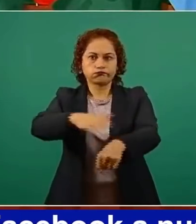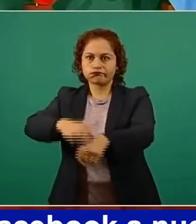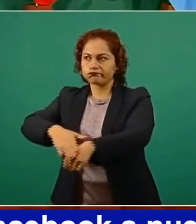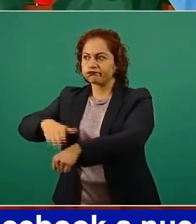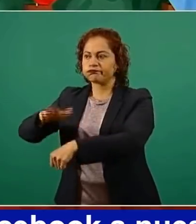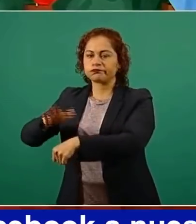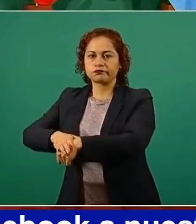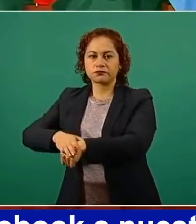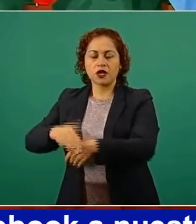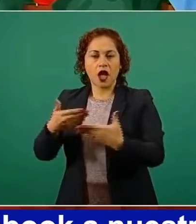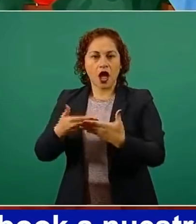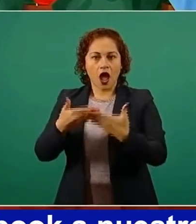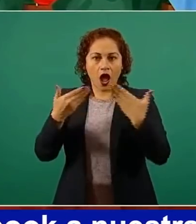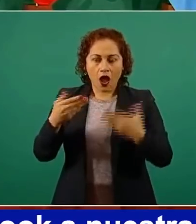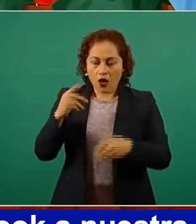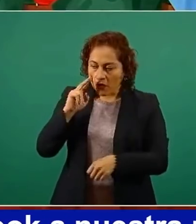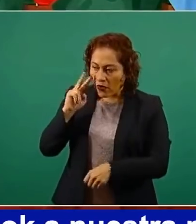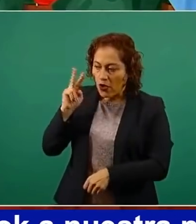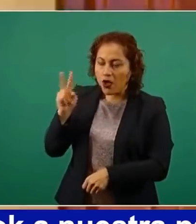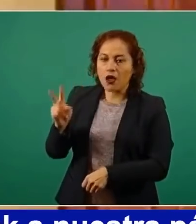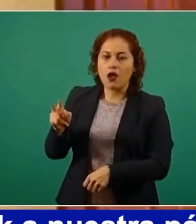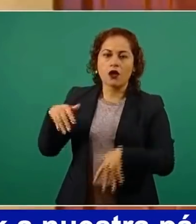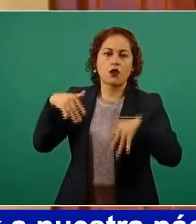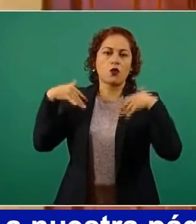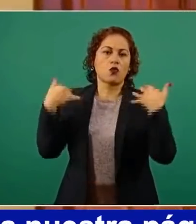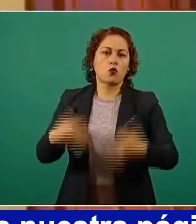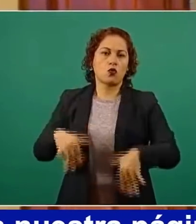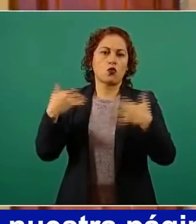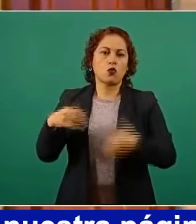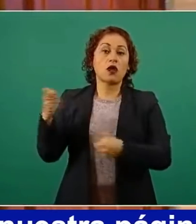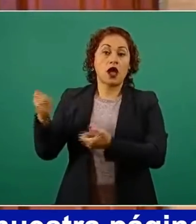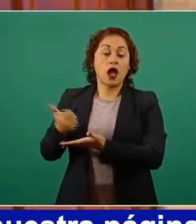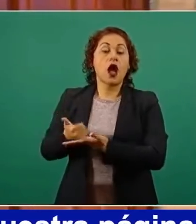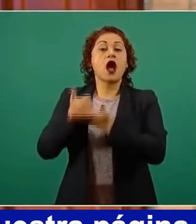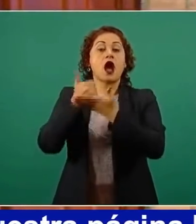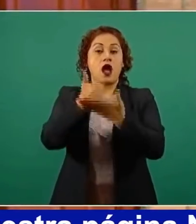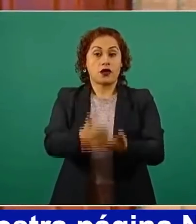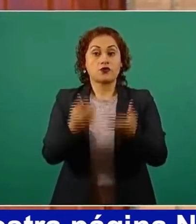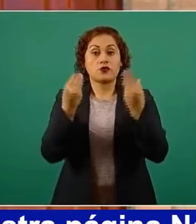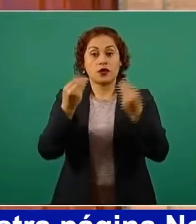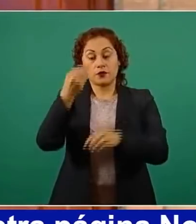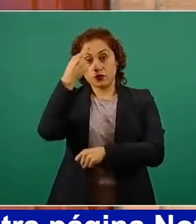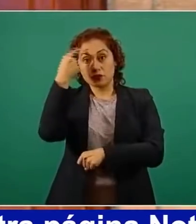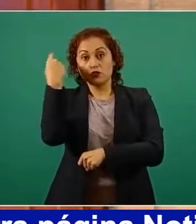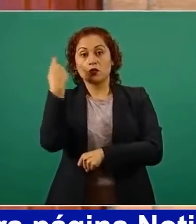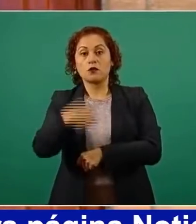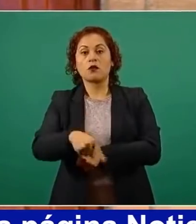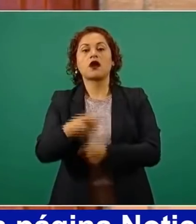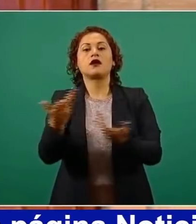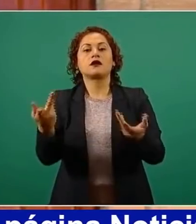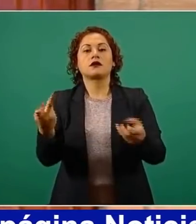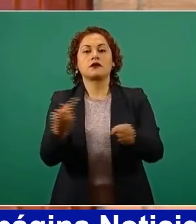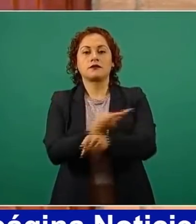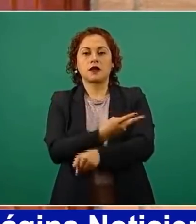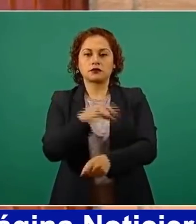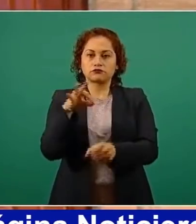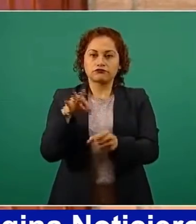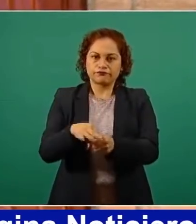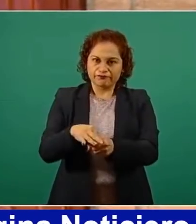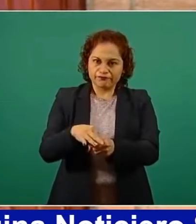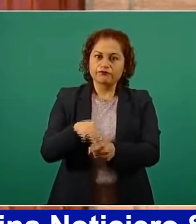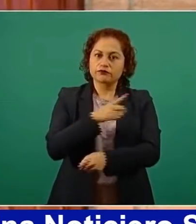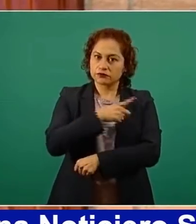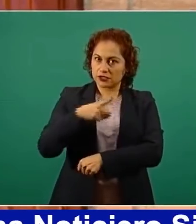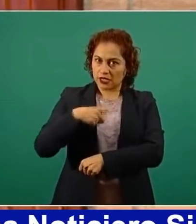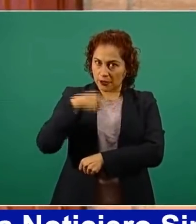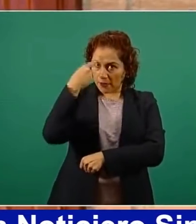que ayuda mucho la voluntad presidencial de hacer valer el sufragio efectivo y convertir en realidad